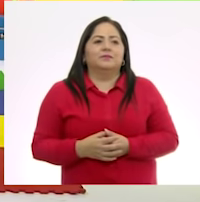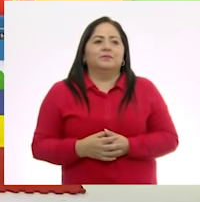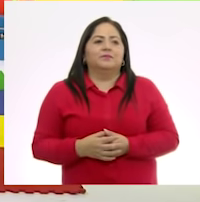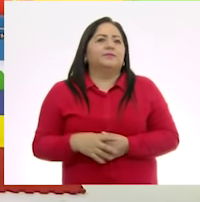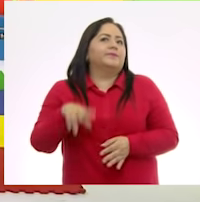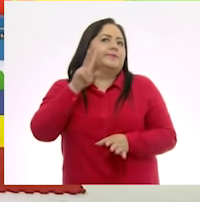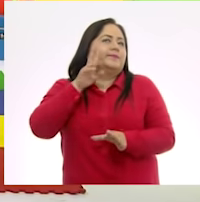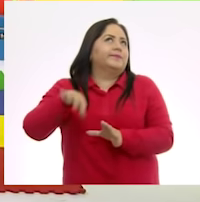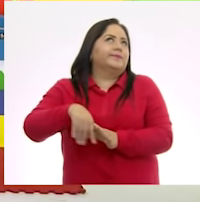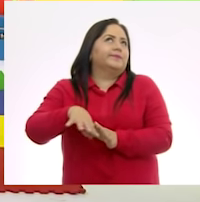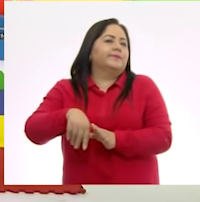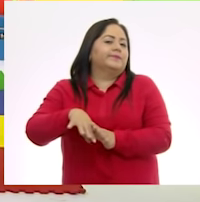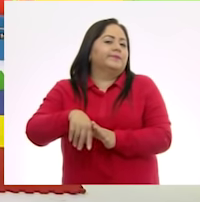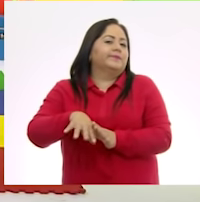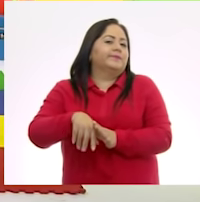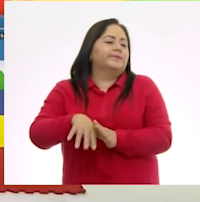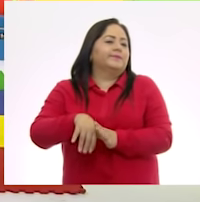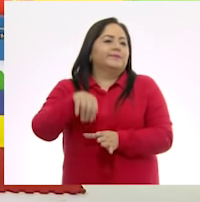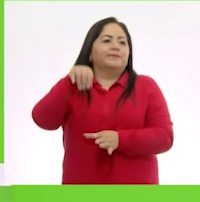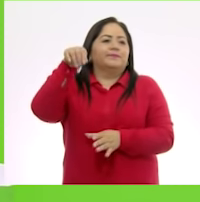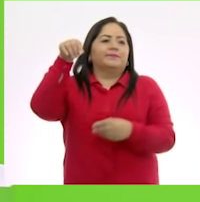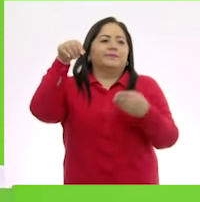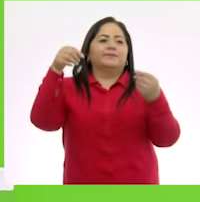¡Chan, chan, chan, chan!